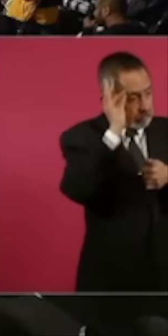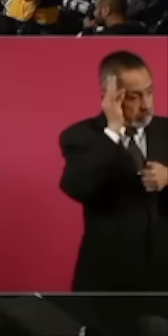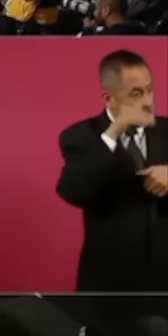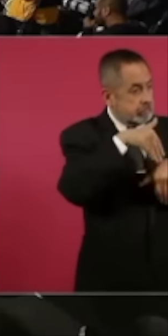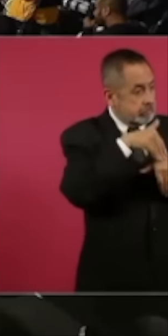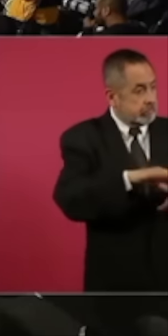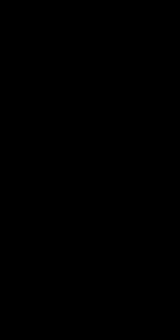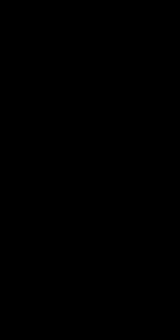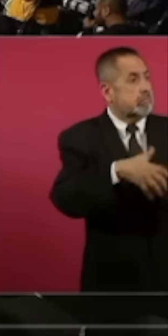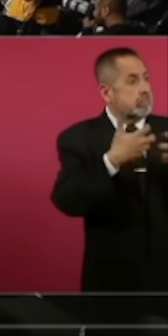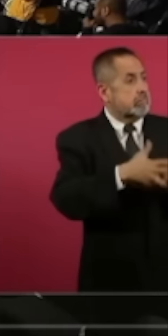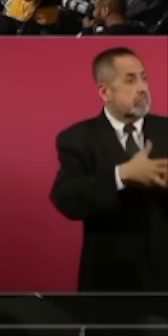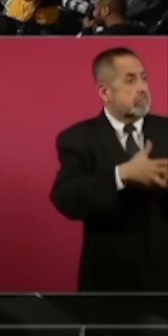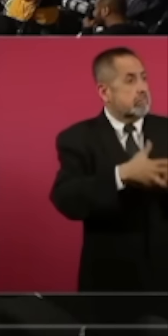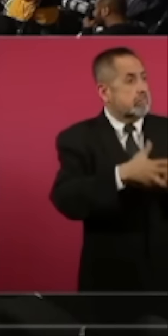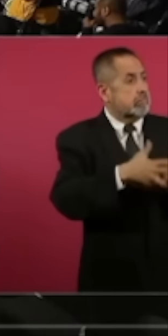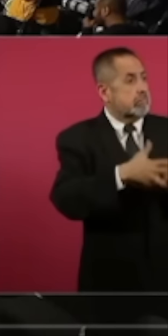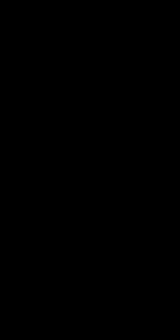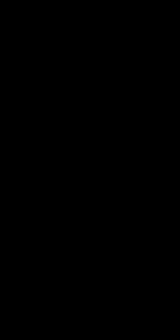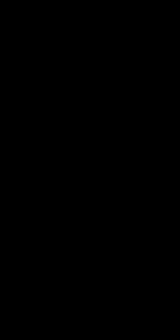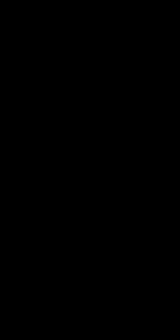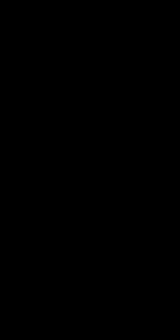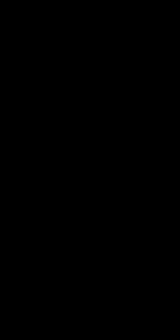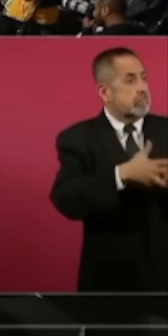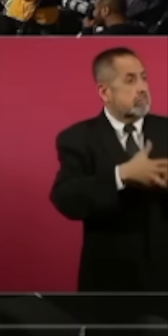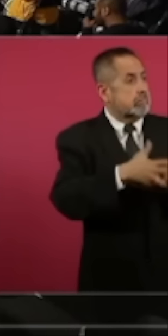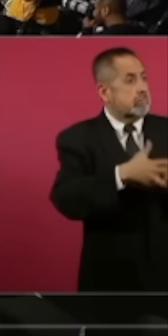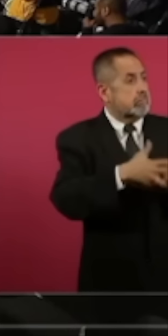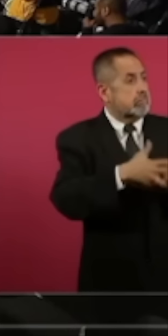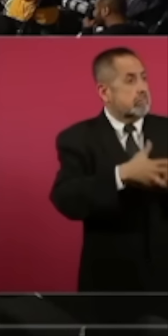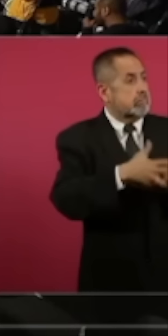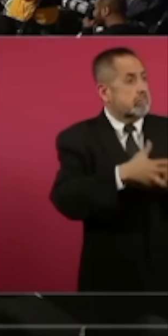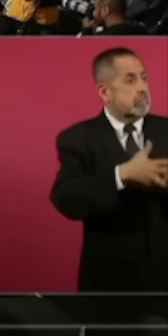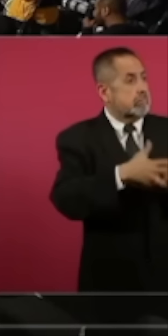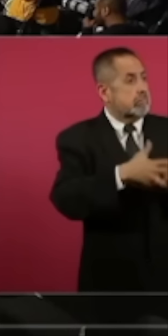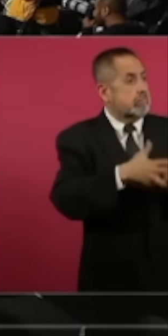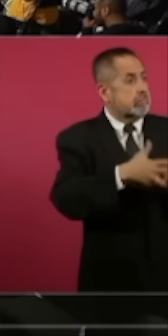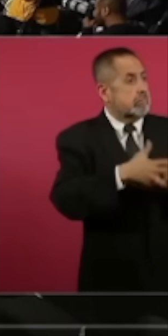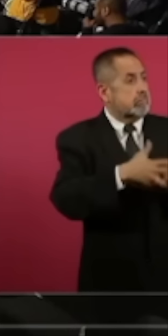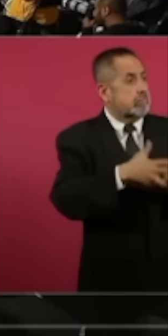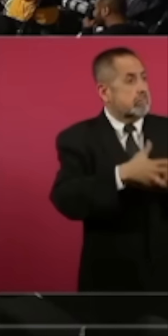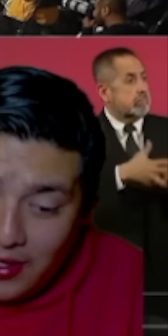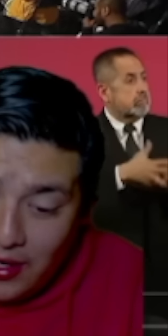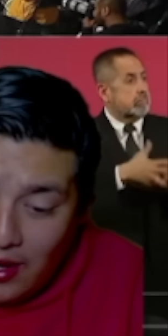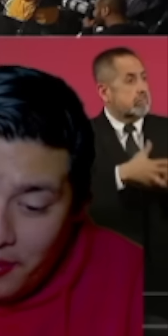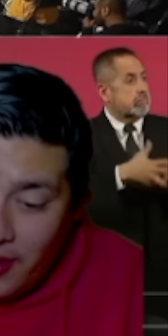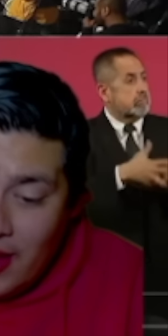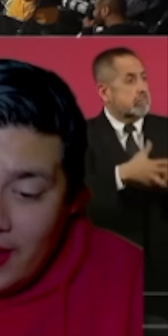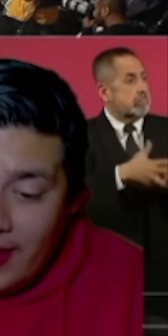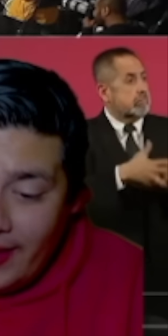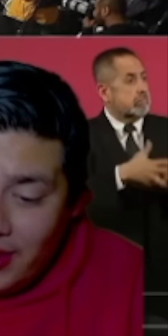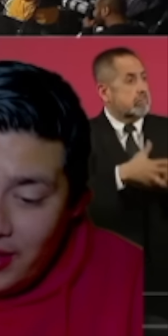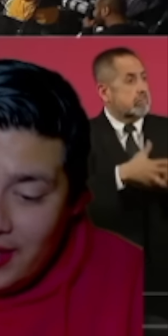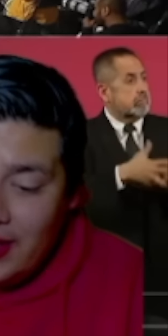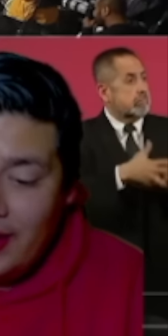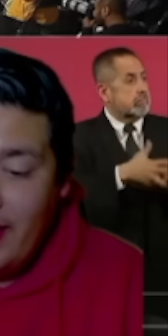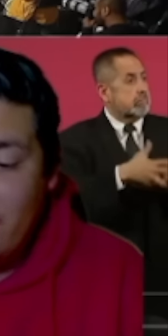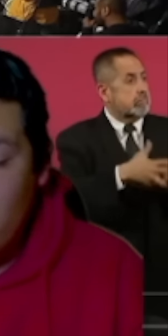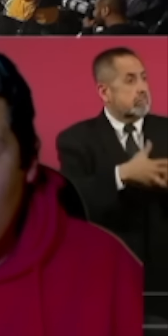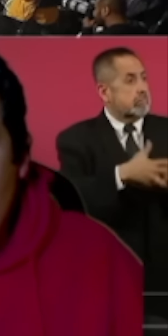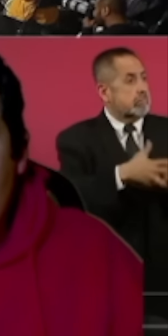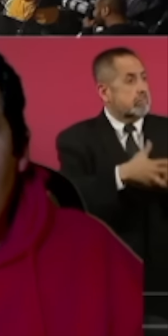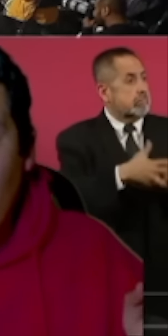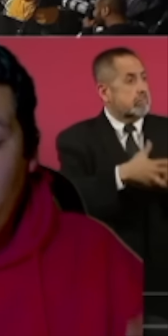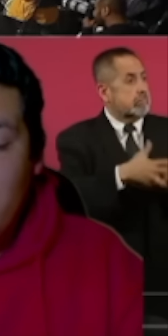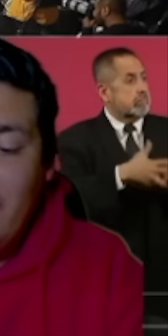de las empresas particulares. Pues ahí está, amigas y amigos, lo que reveló el presidente López Obrador, sumamente grave, y qué triste